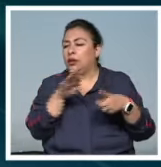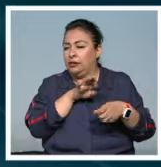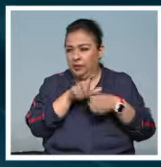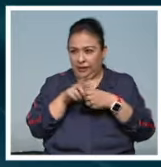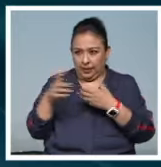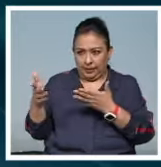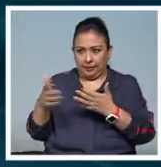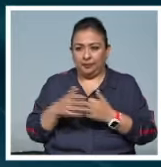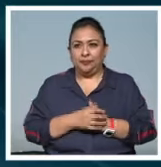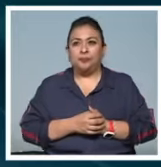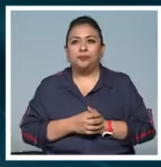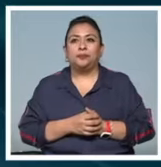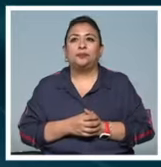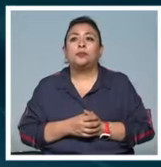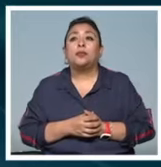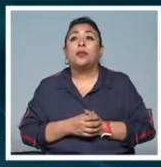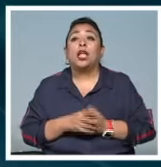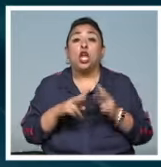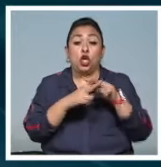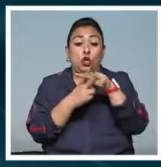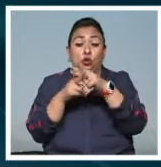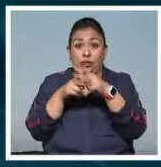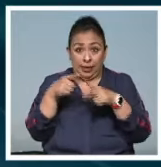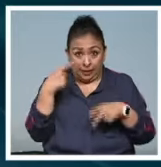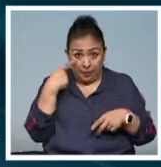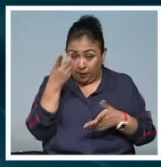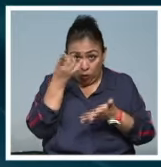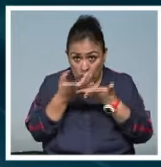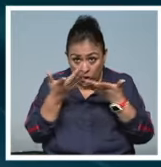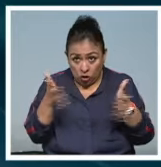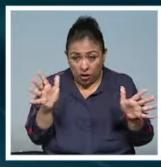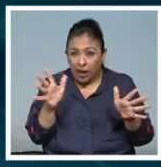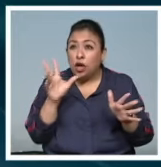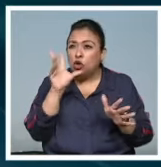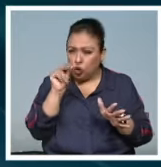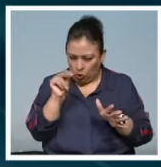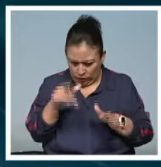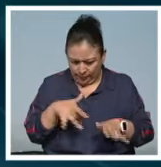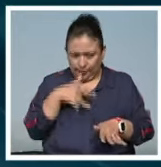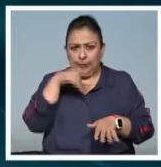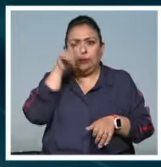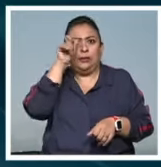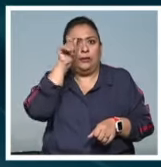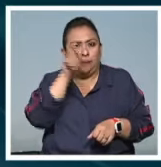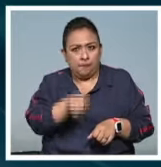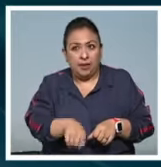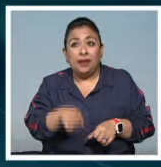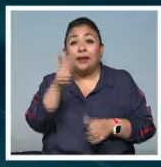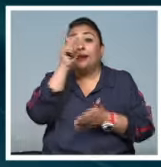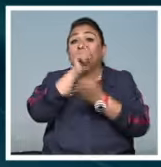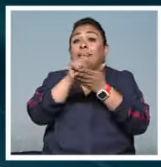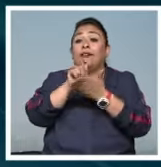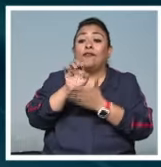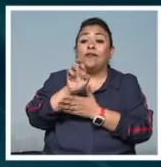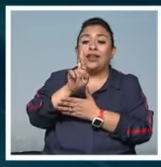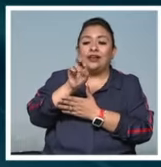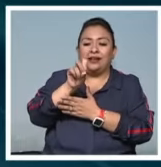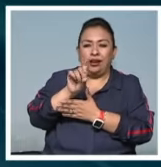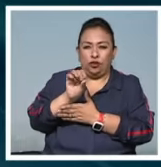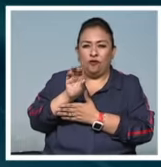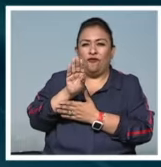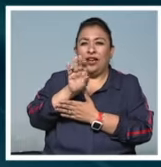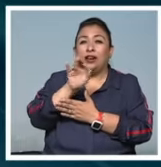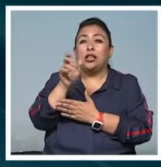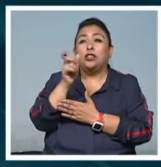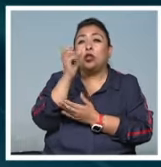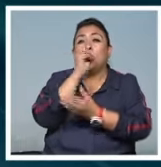particular. La lucha libre no solo se ve, también se siente. Escrita por Bernardo Barrientos, la